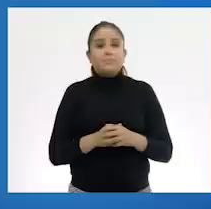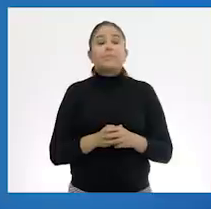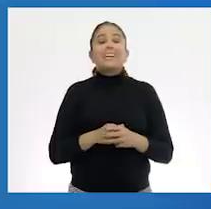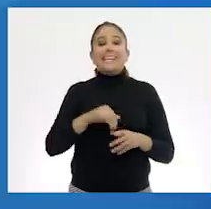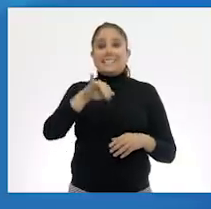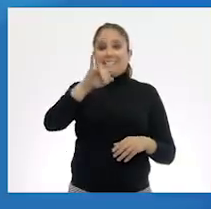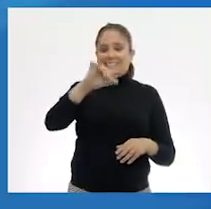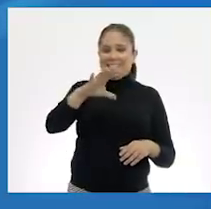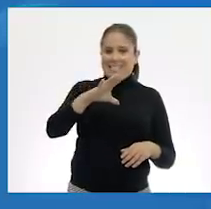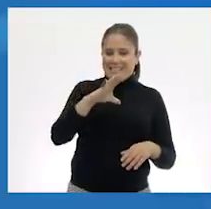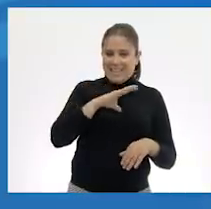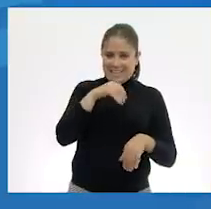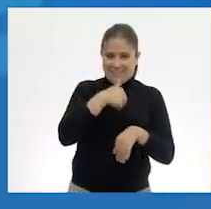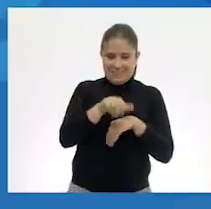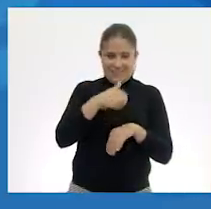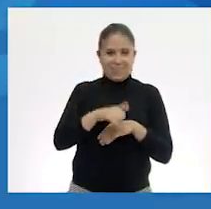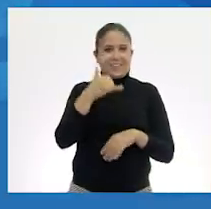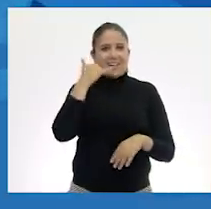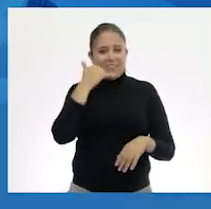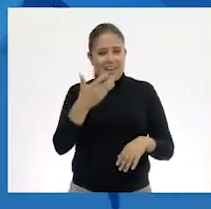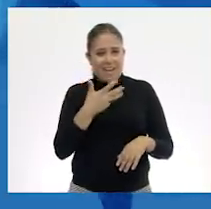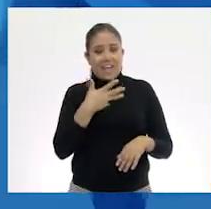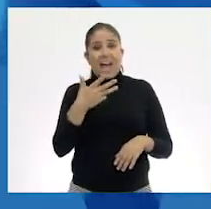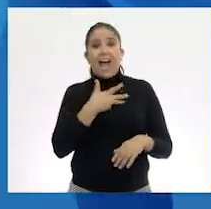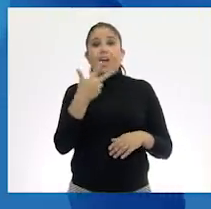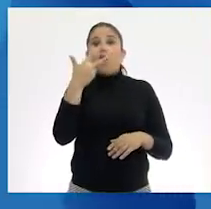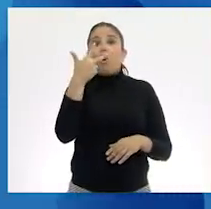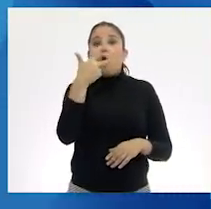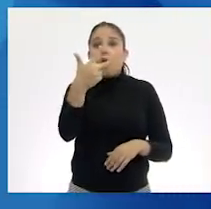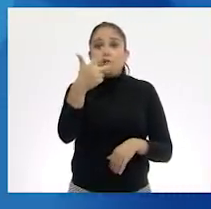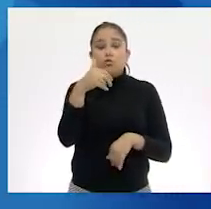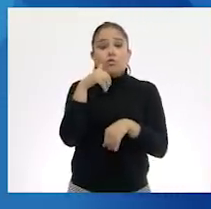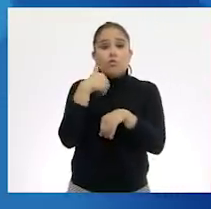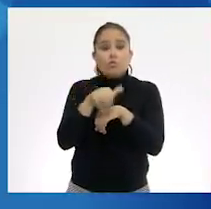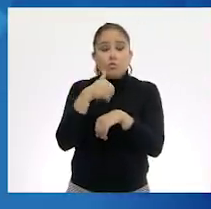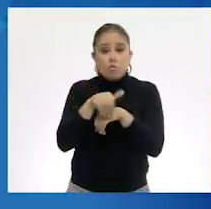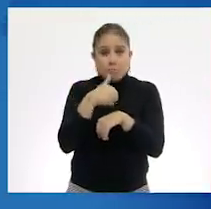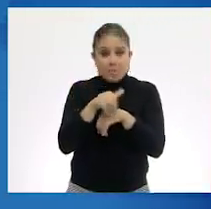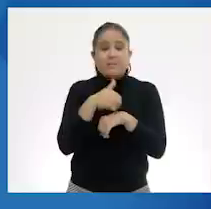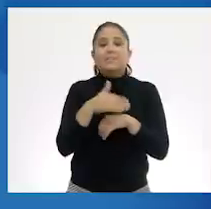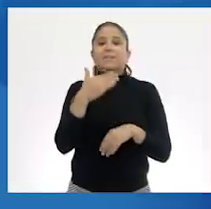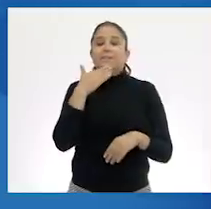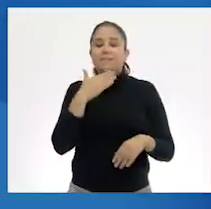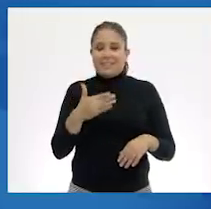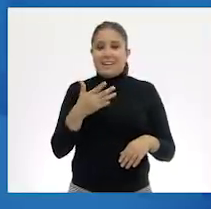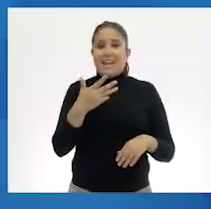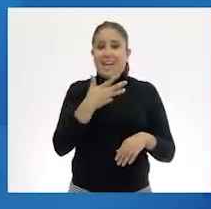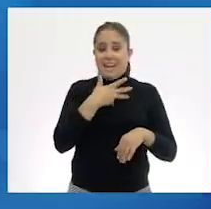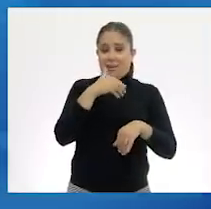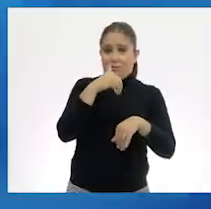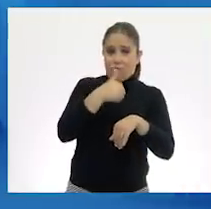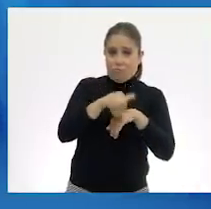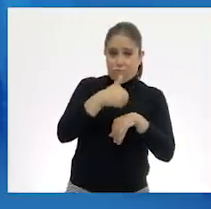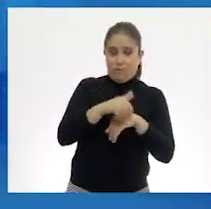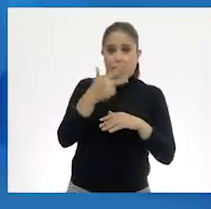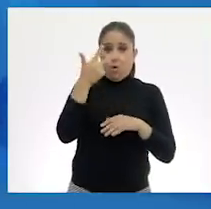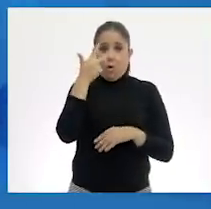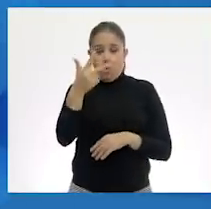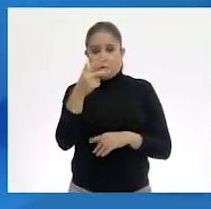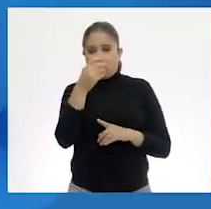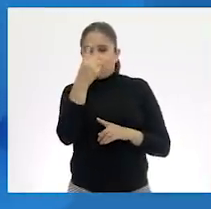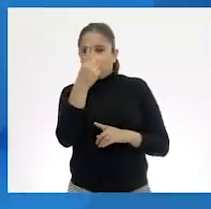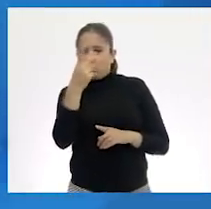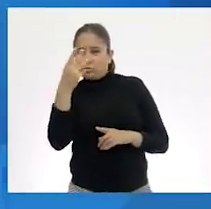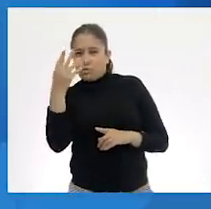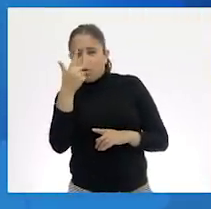Sí tiene números telefónicos y tiene 8 dígitos. Muy bien, tiene números de 8 dígitos. Así